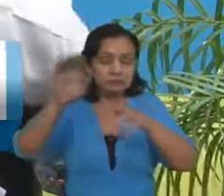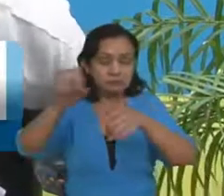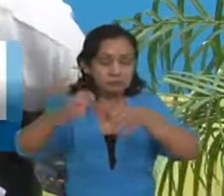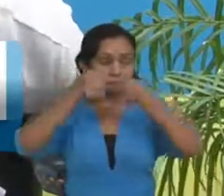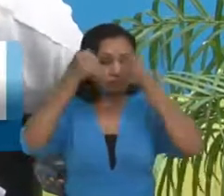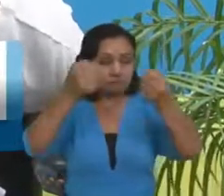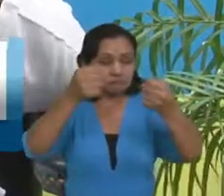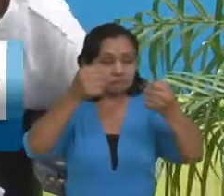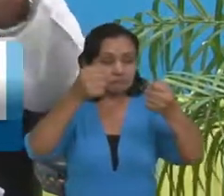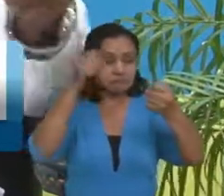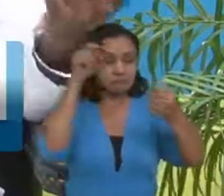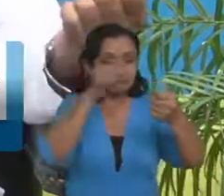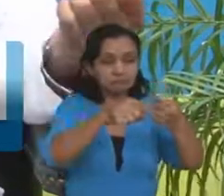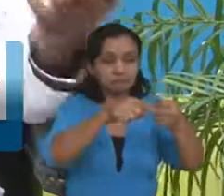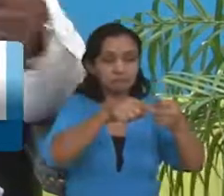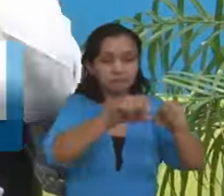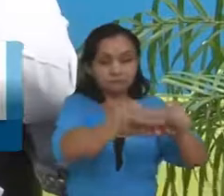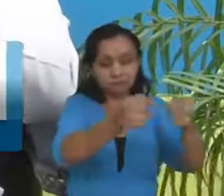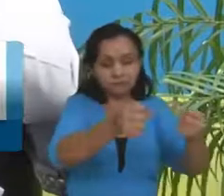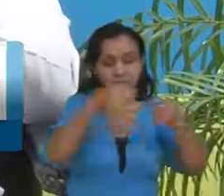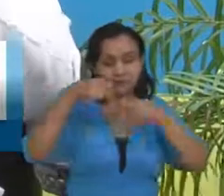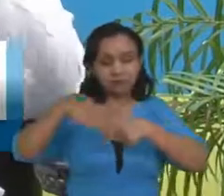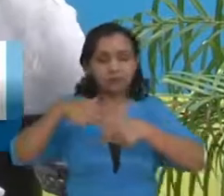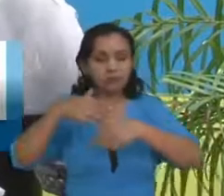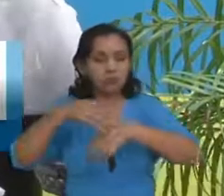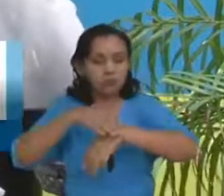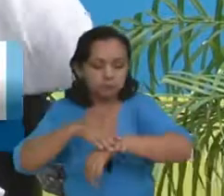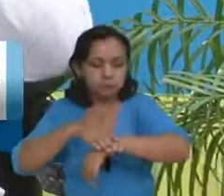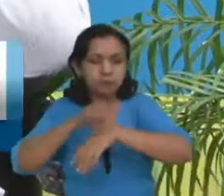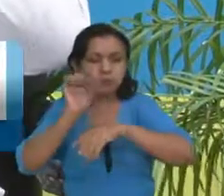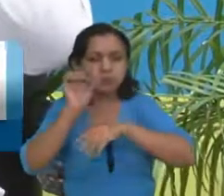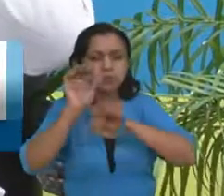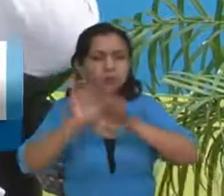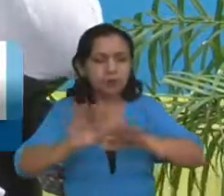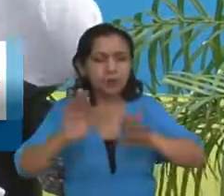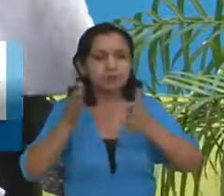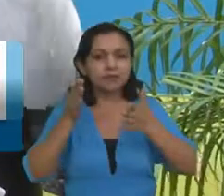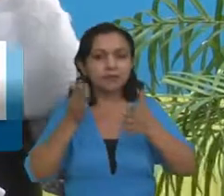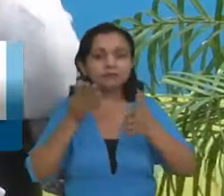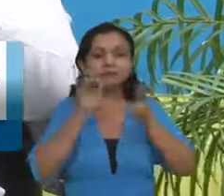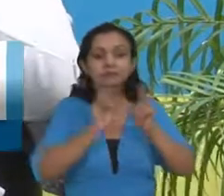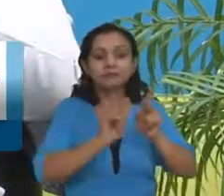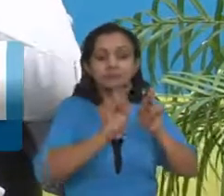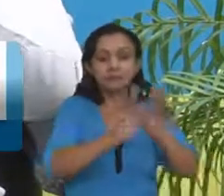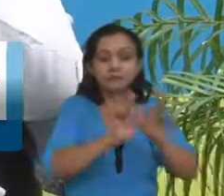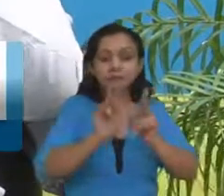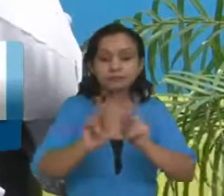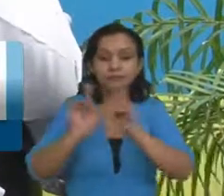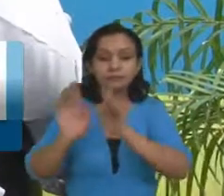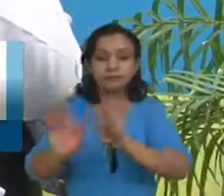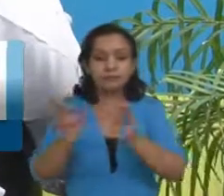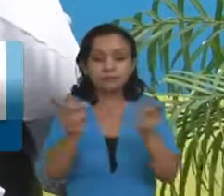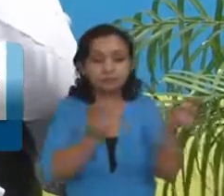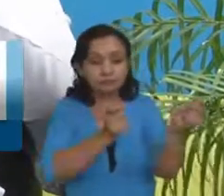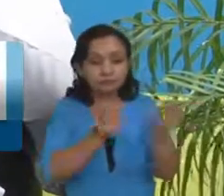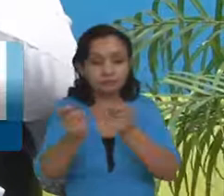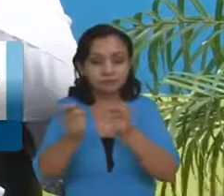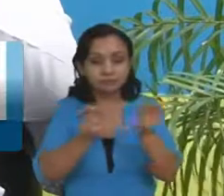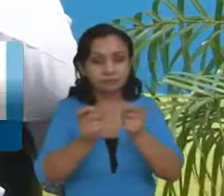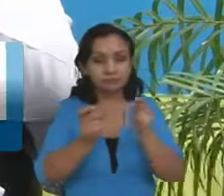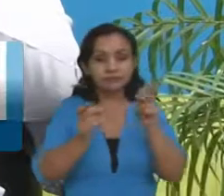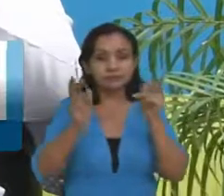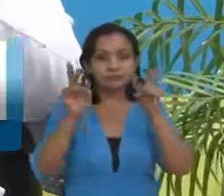mayor energía que esta persona, ¿verdad? Entonces siempre... hay que individualizar el manejo, el abordaje